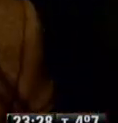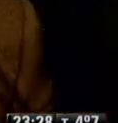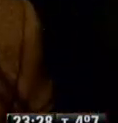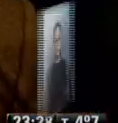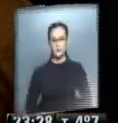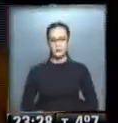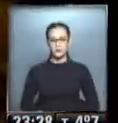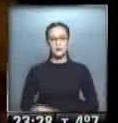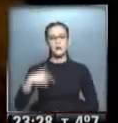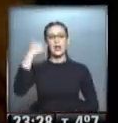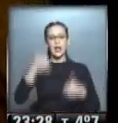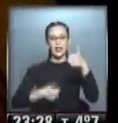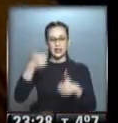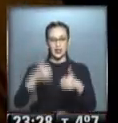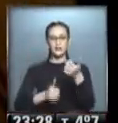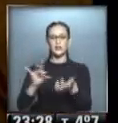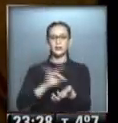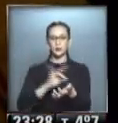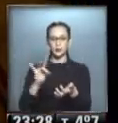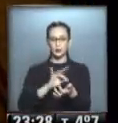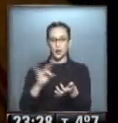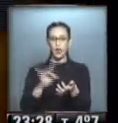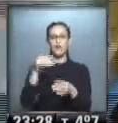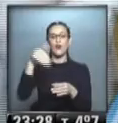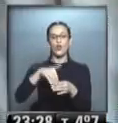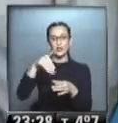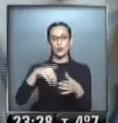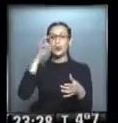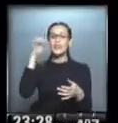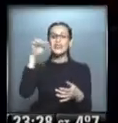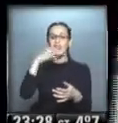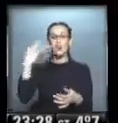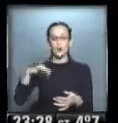soy candidato a diputado a las primarias del 27 de octubre.